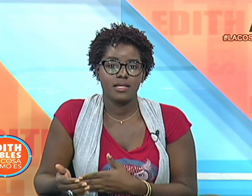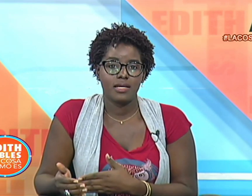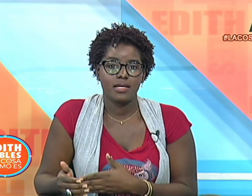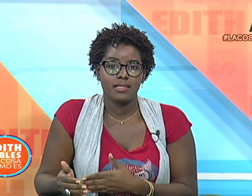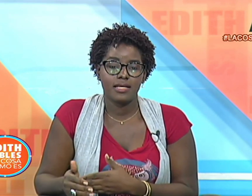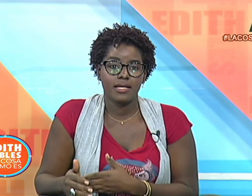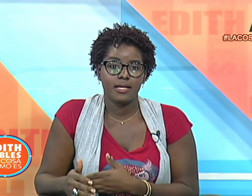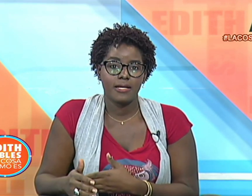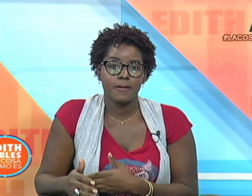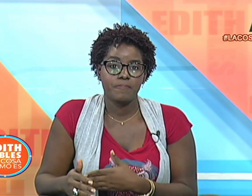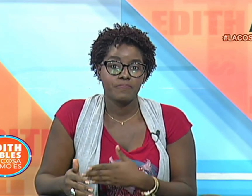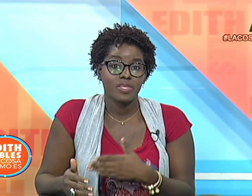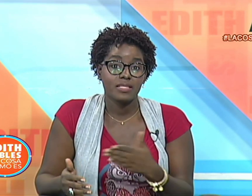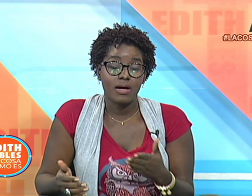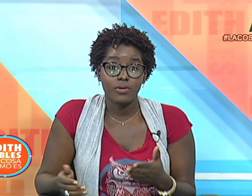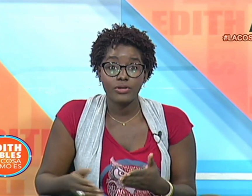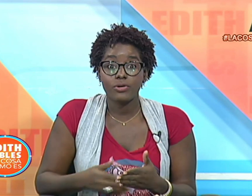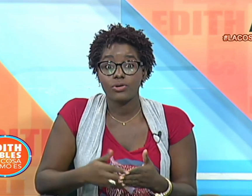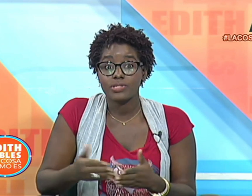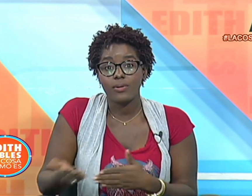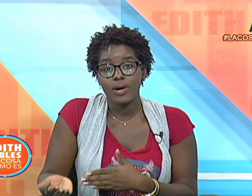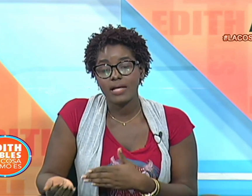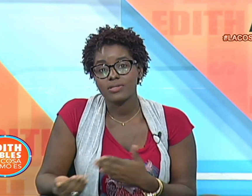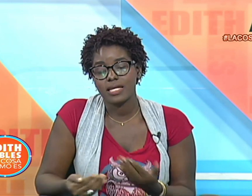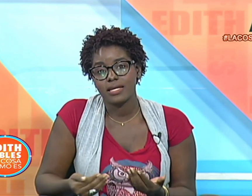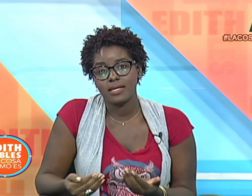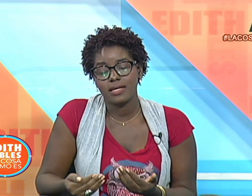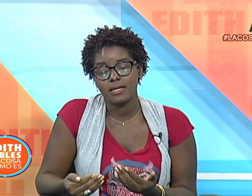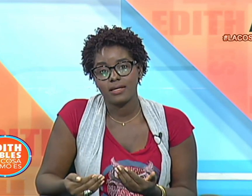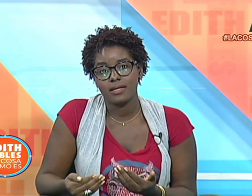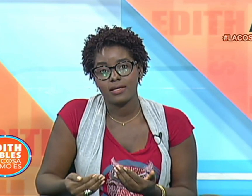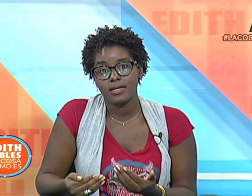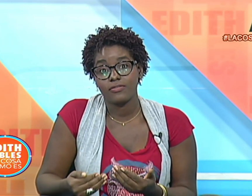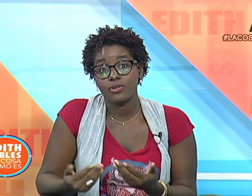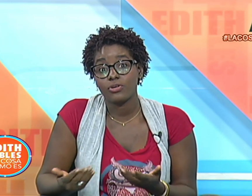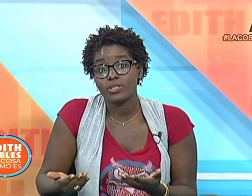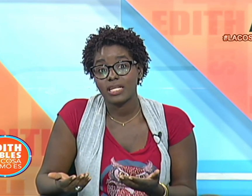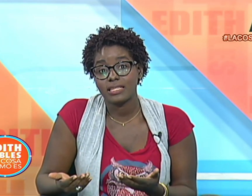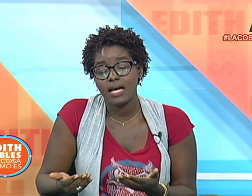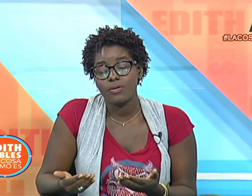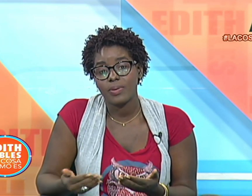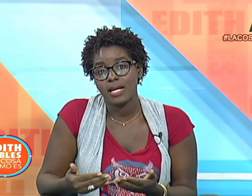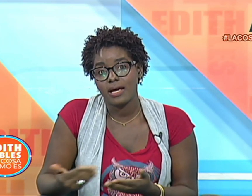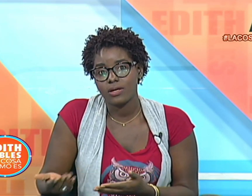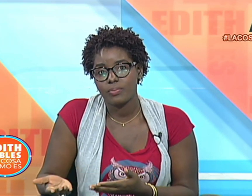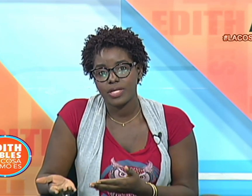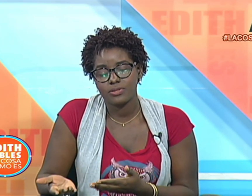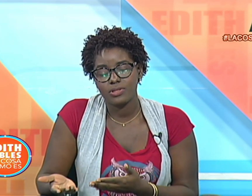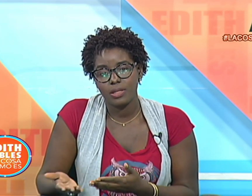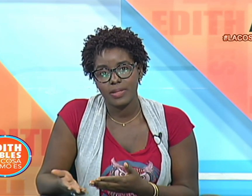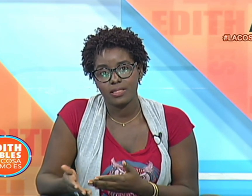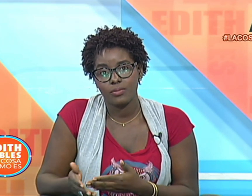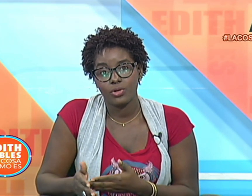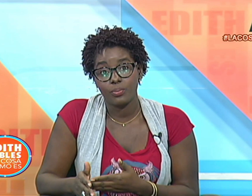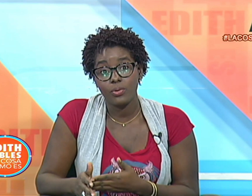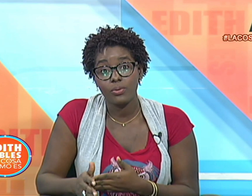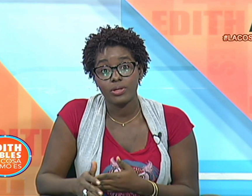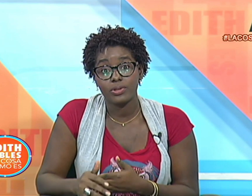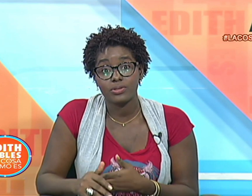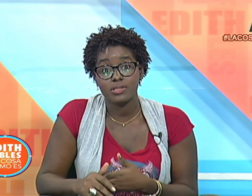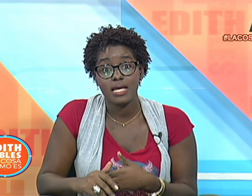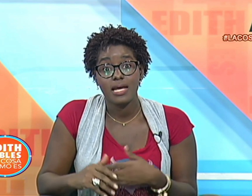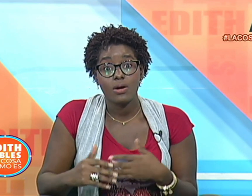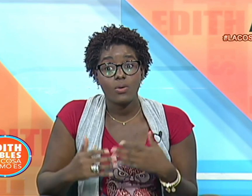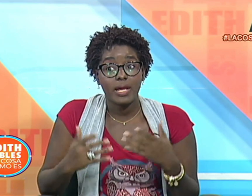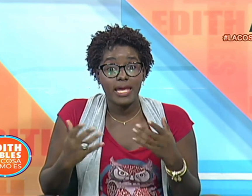de de acuerdo con los abogados que fueron contratados para la recuperación del patrimonio público